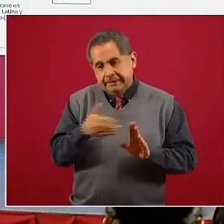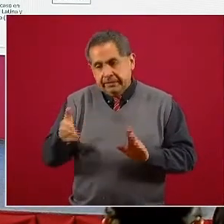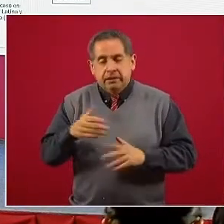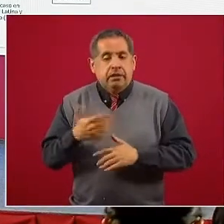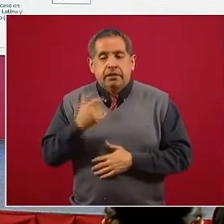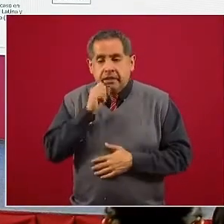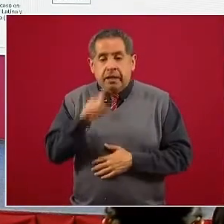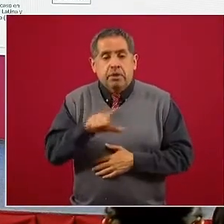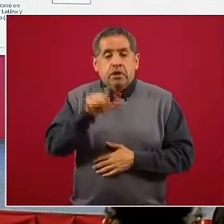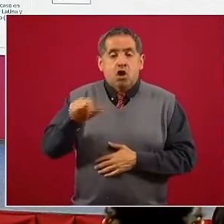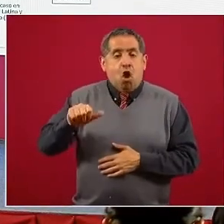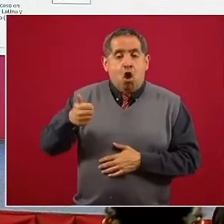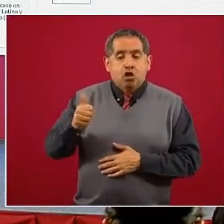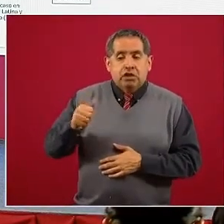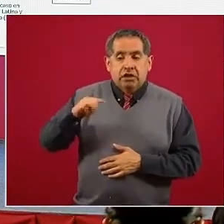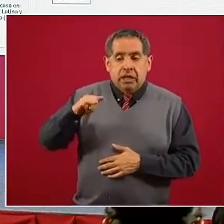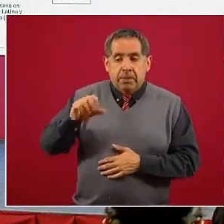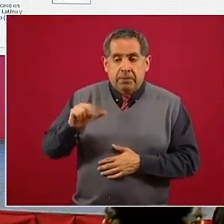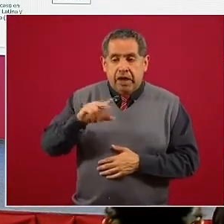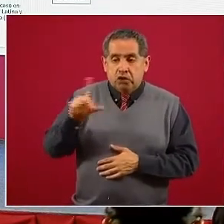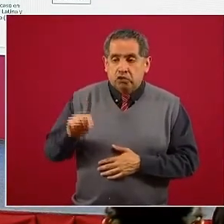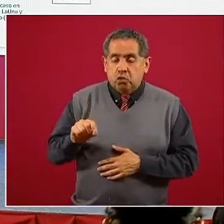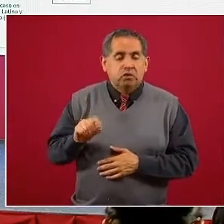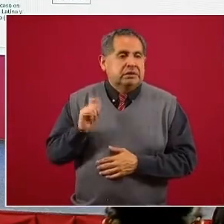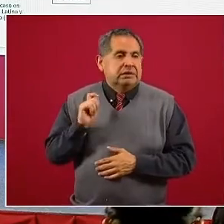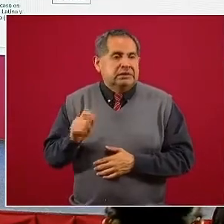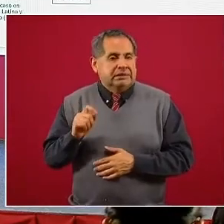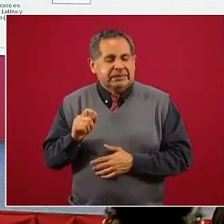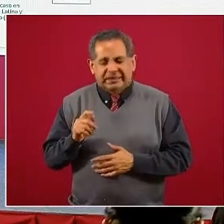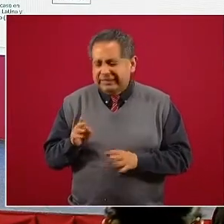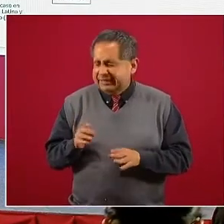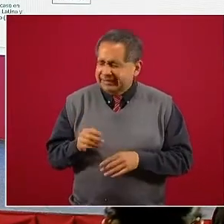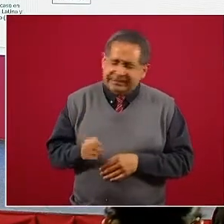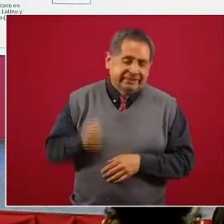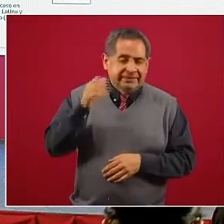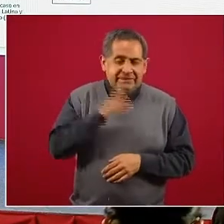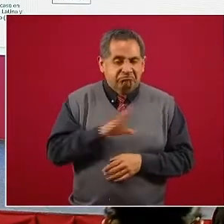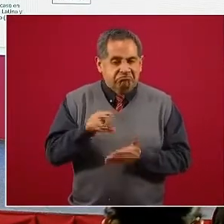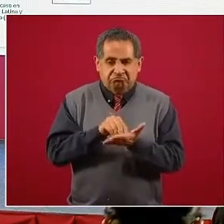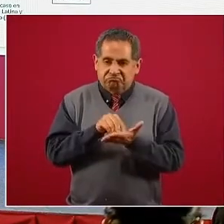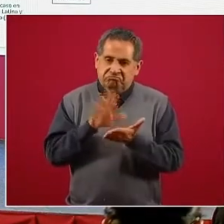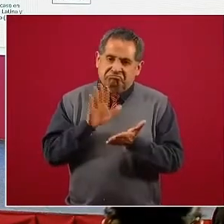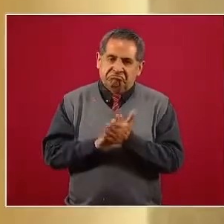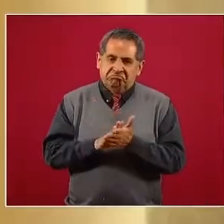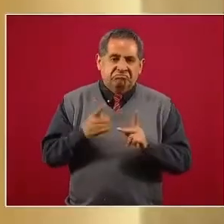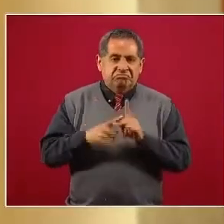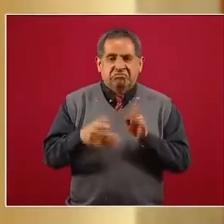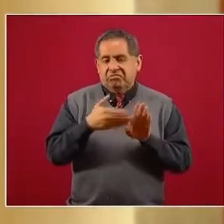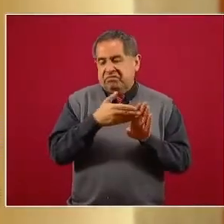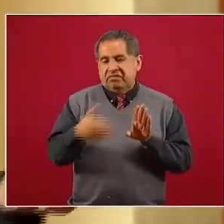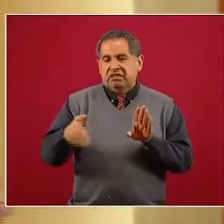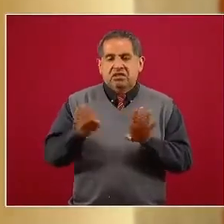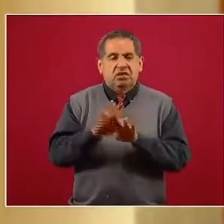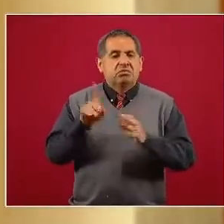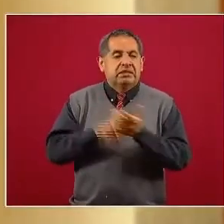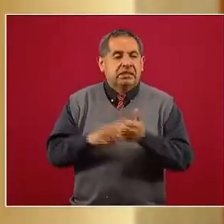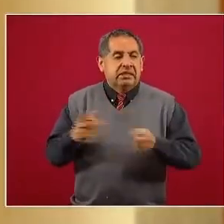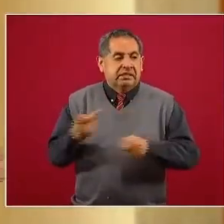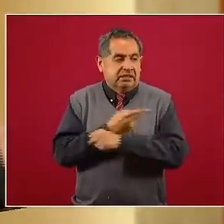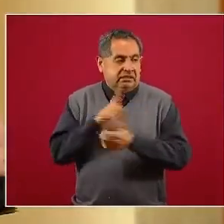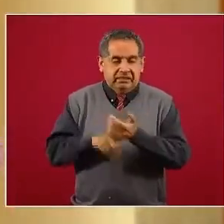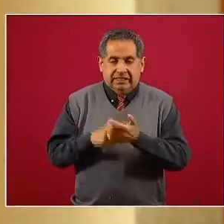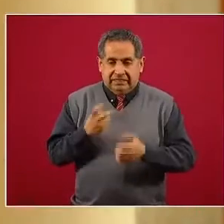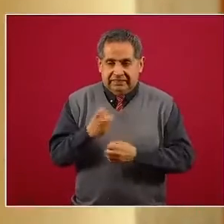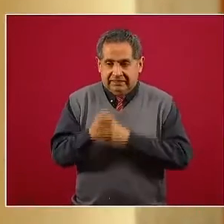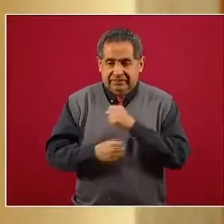tenemos el 11 de marzo como un acontecimiento fundamental que marca, ¿no? También toda esta situación de este